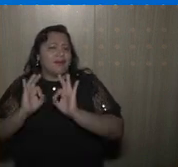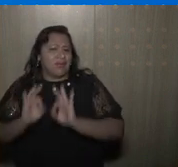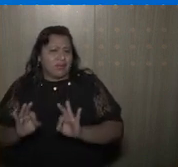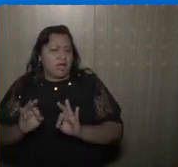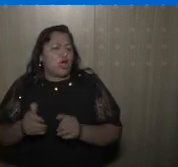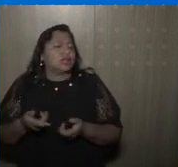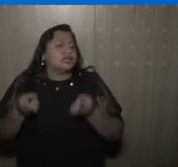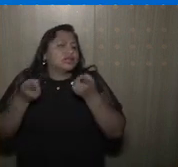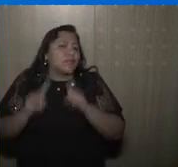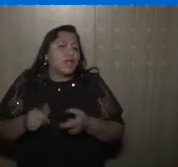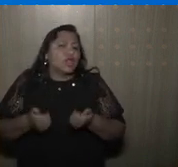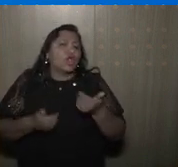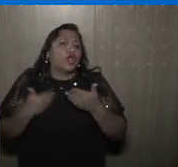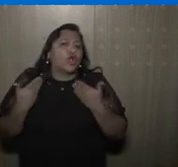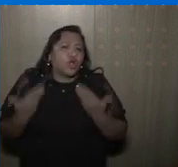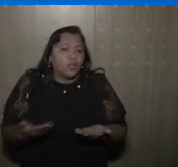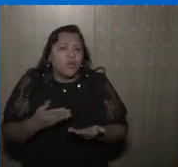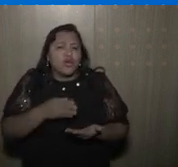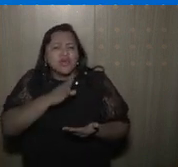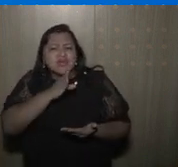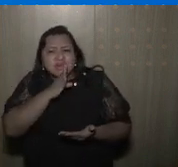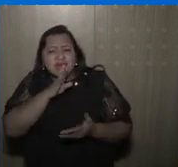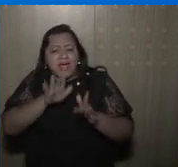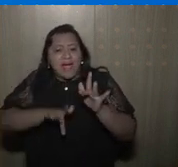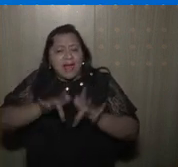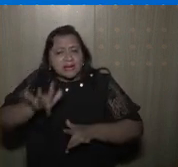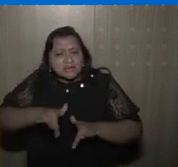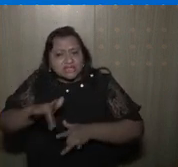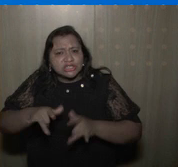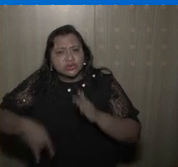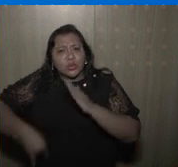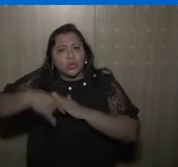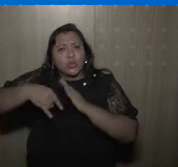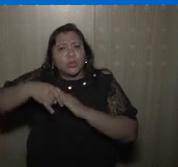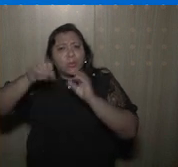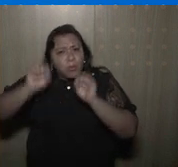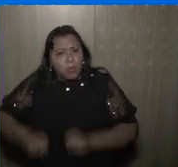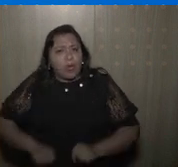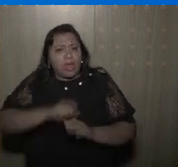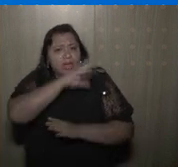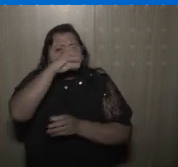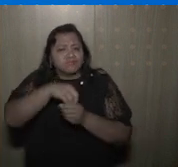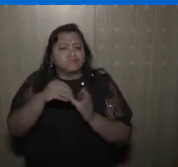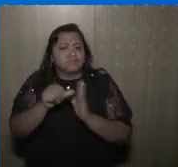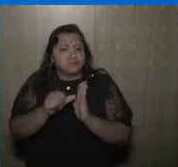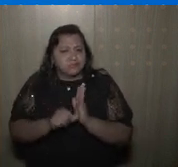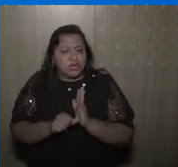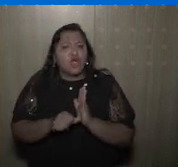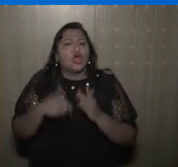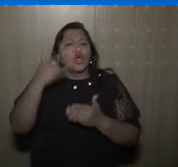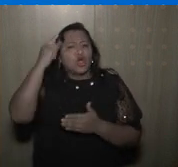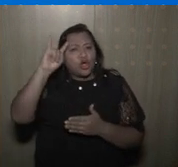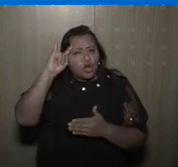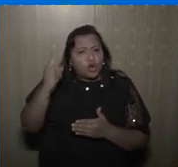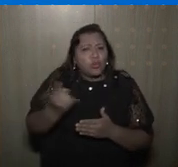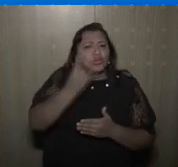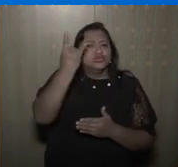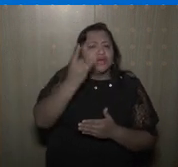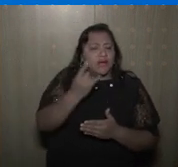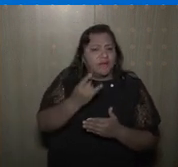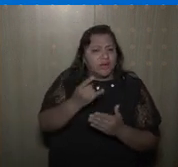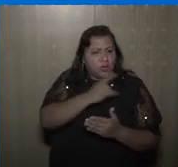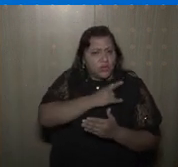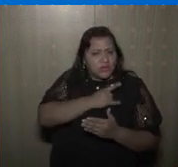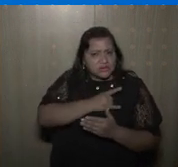también, ¿cómo y qué tipo de archivos permite la plataforma? ¿Cómo sabe la universidad que la información quedó radicada